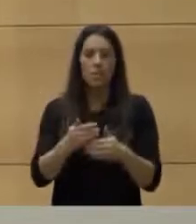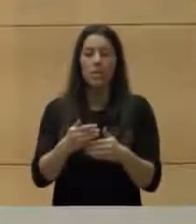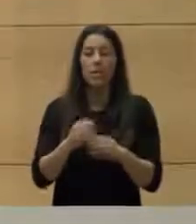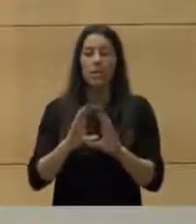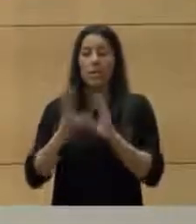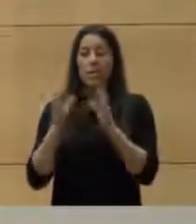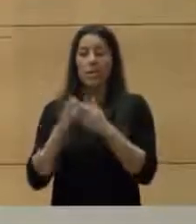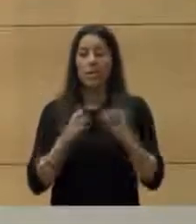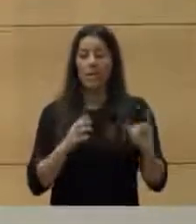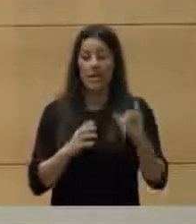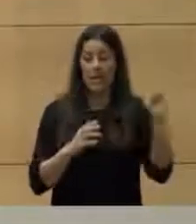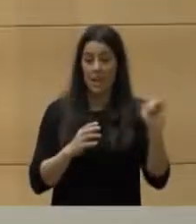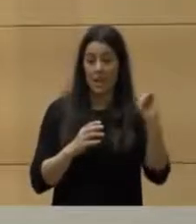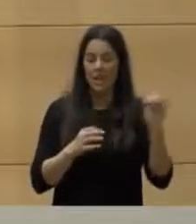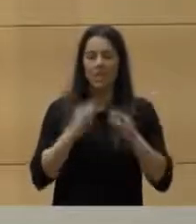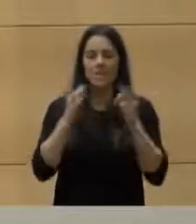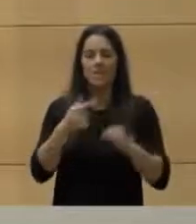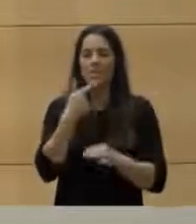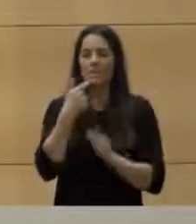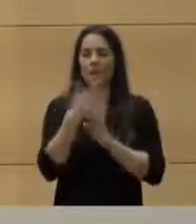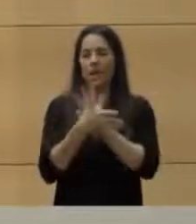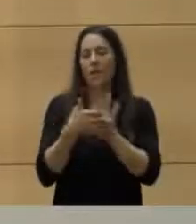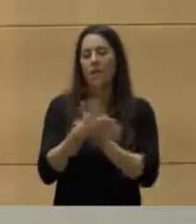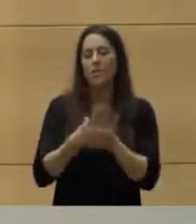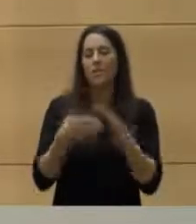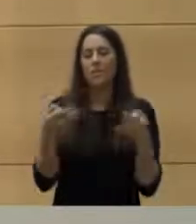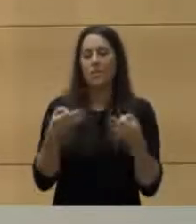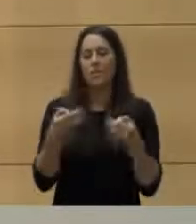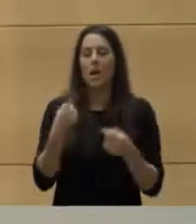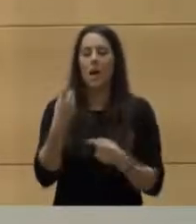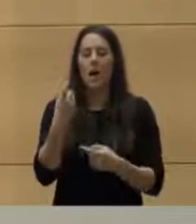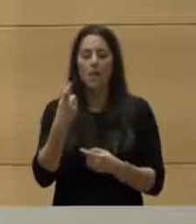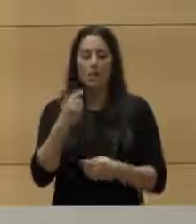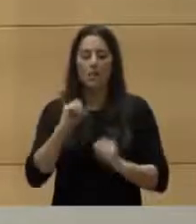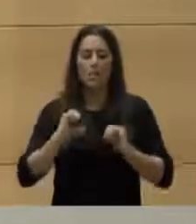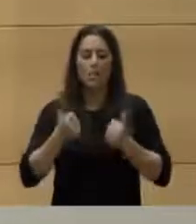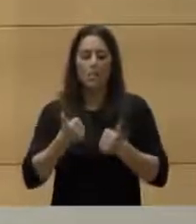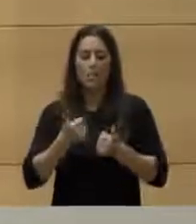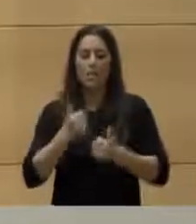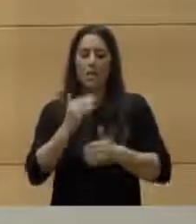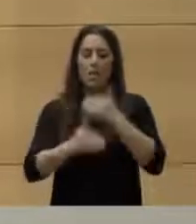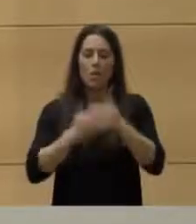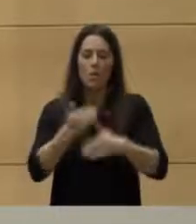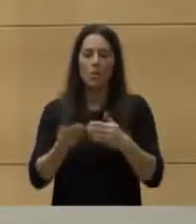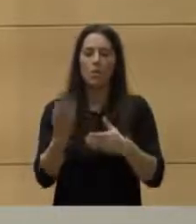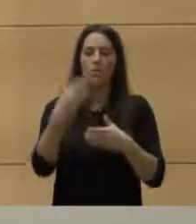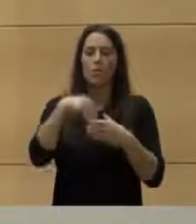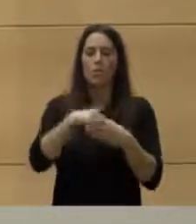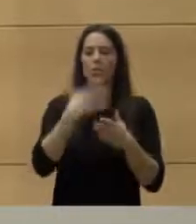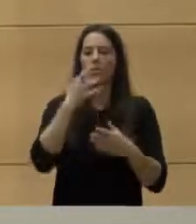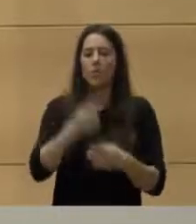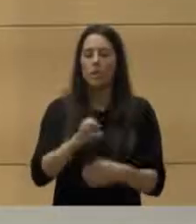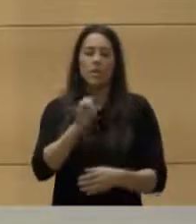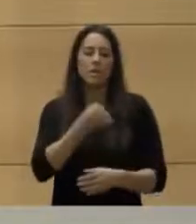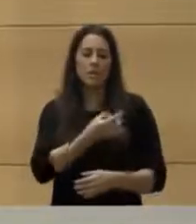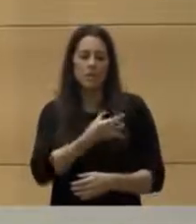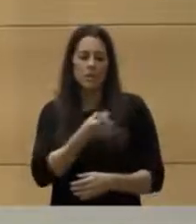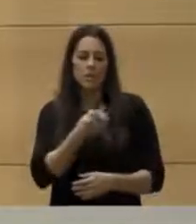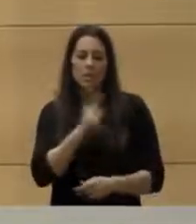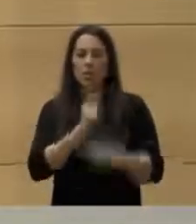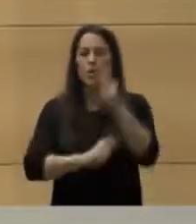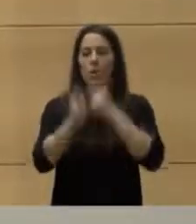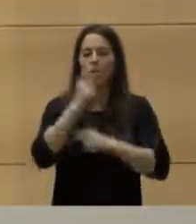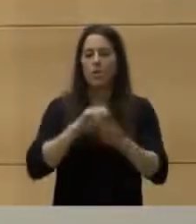siguiente: tenemos que iniciar un proceso en el que intervengan pues las fuerzas políticas, los sindicatos, las asociaciones de vecinos,